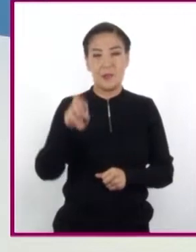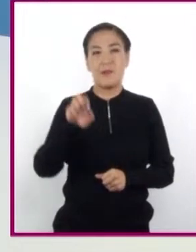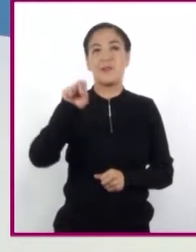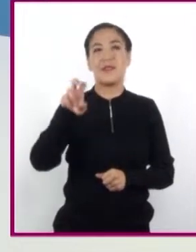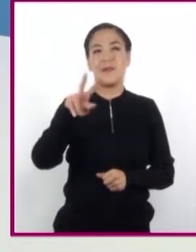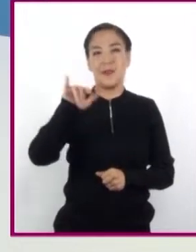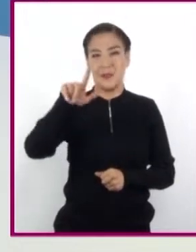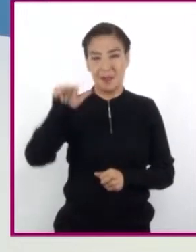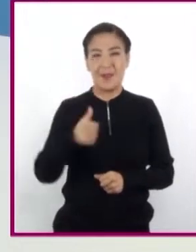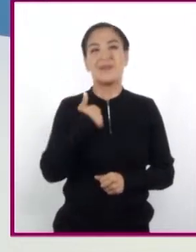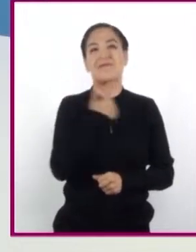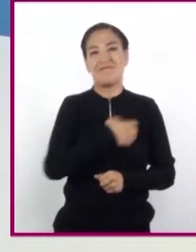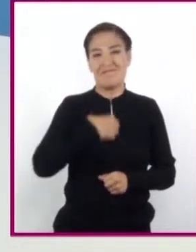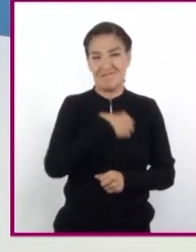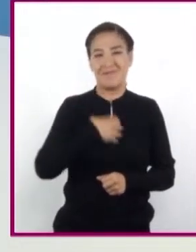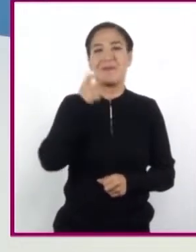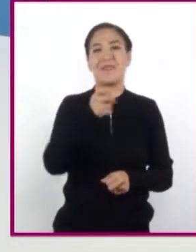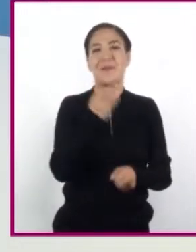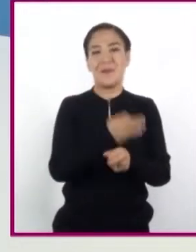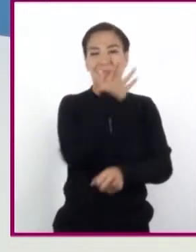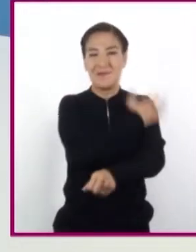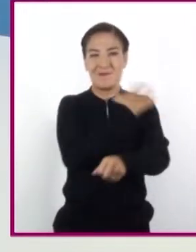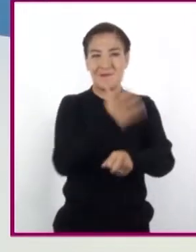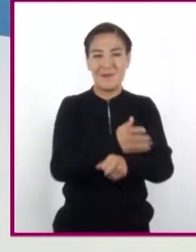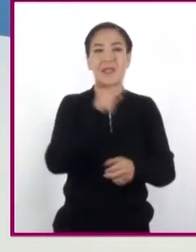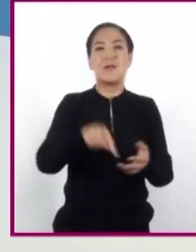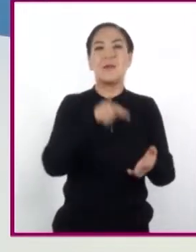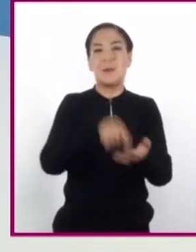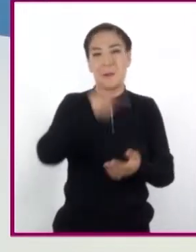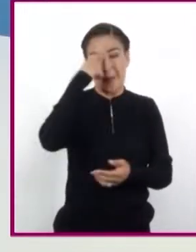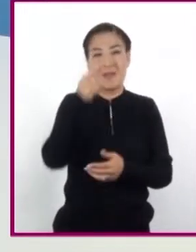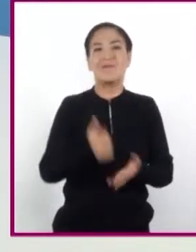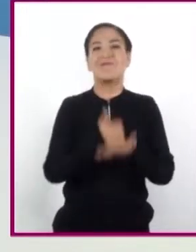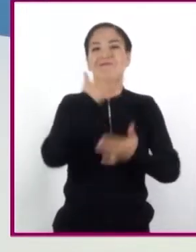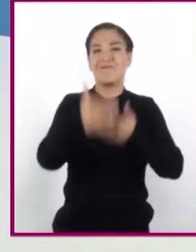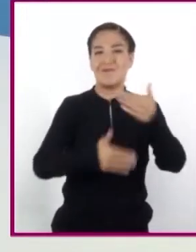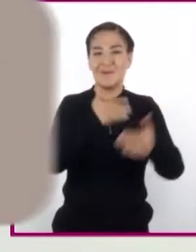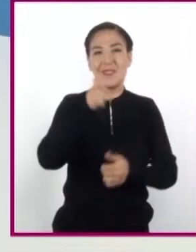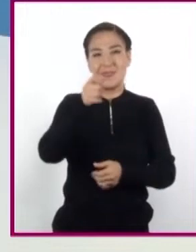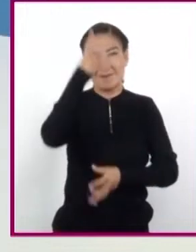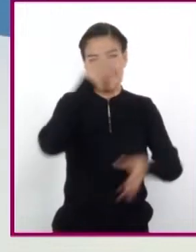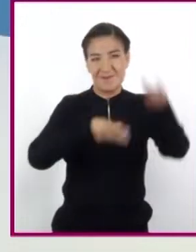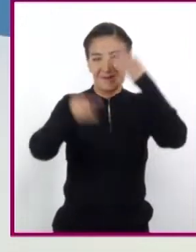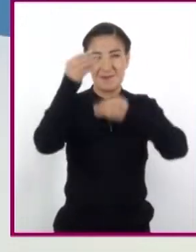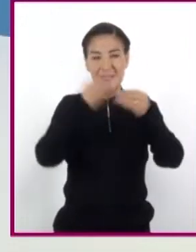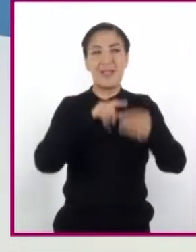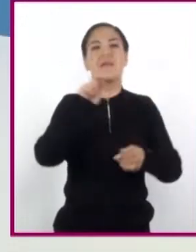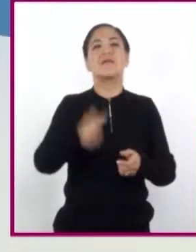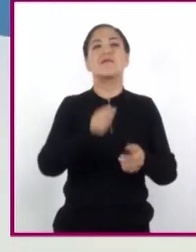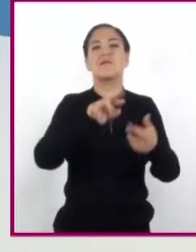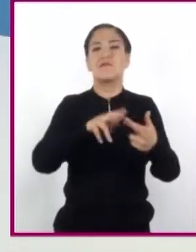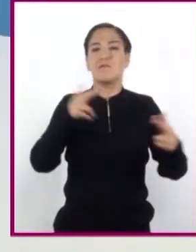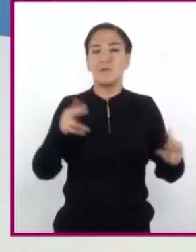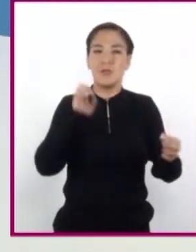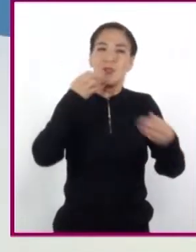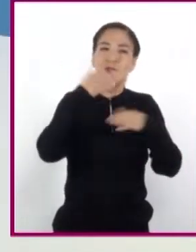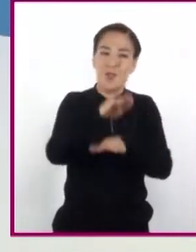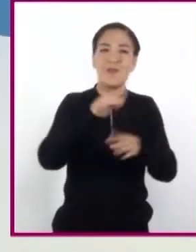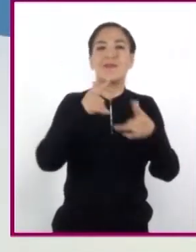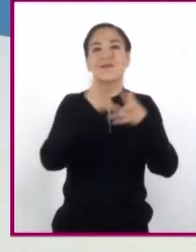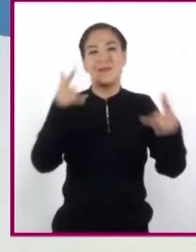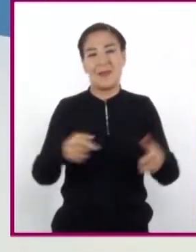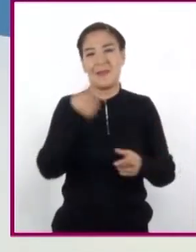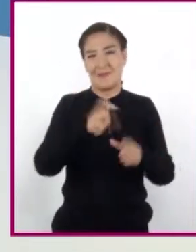muy contento de acompañarlos en este espacio que les ayudará a avanzar en su proceso de aprendizaje relacionado con la historia de nuestro